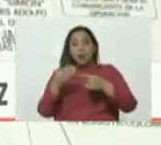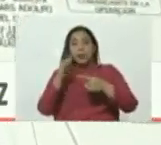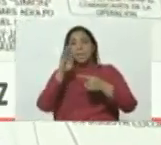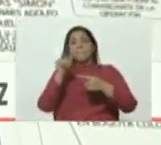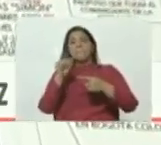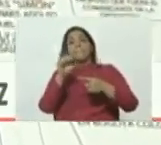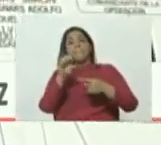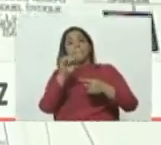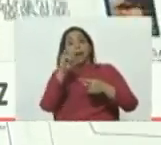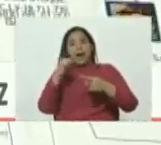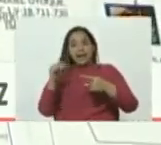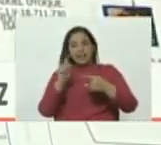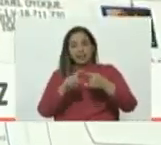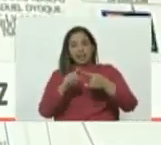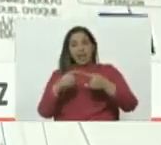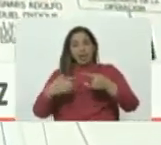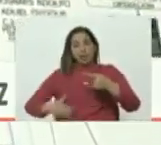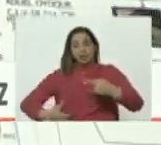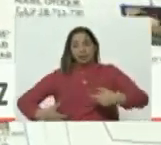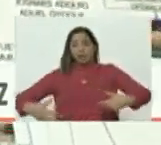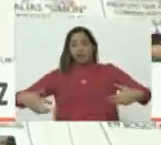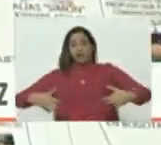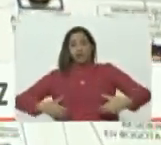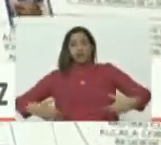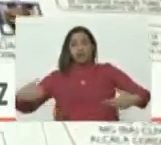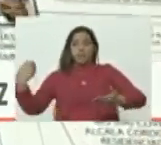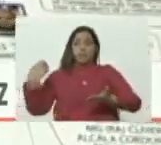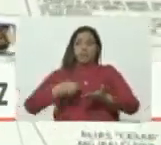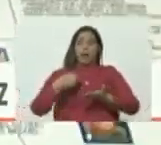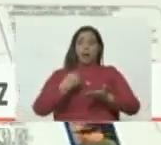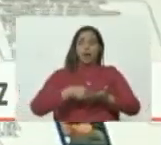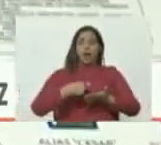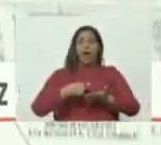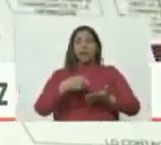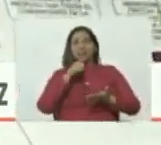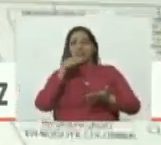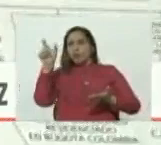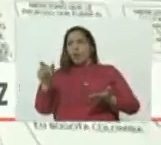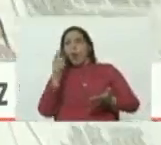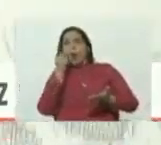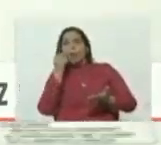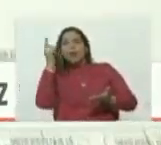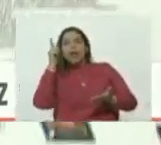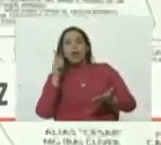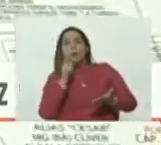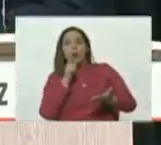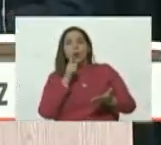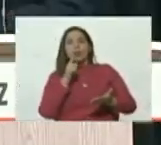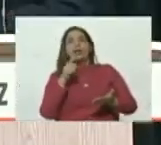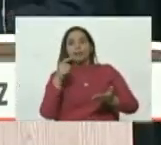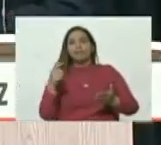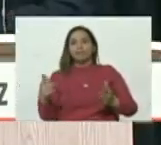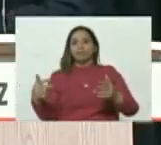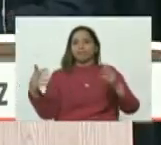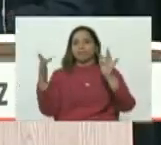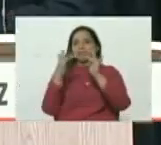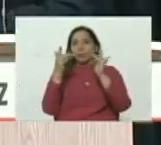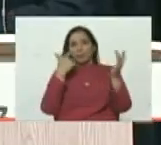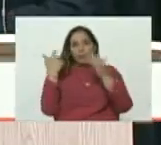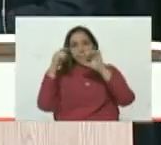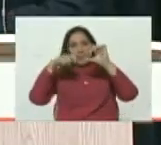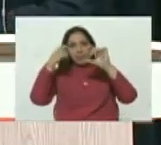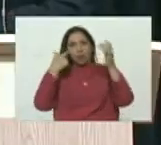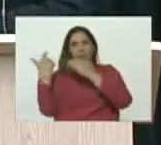asalariado, porque Báez recibe dinero de Leopoldo López. Luego se conecta Mariscal y cambian el tema. Vamos a ver el video.